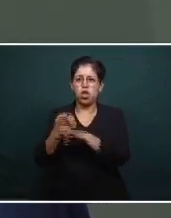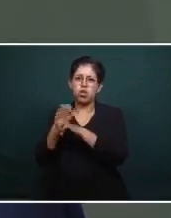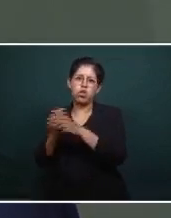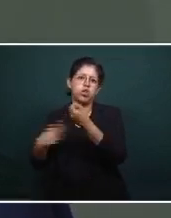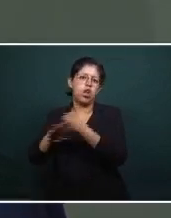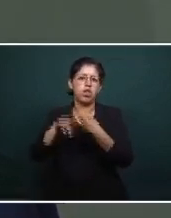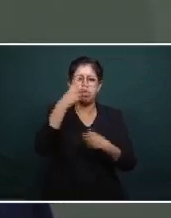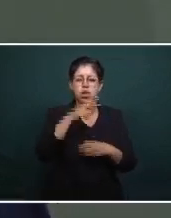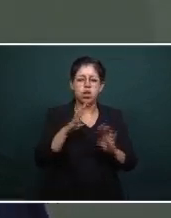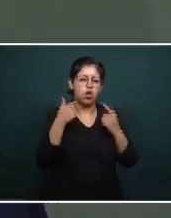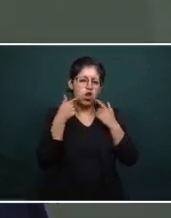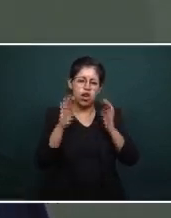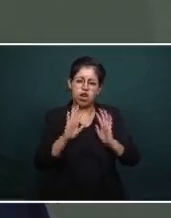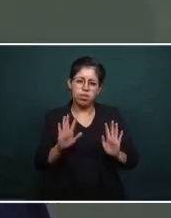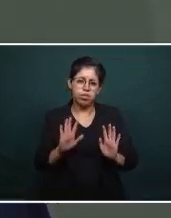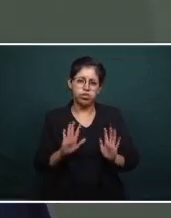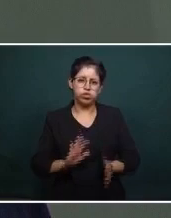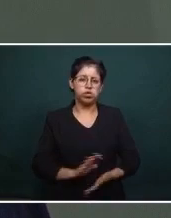Estados Unidos.